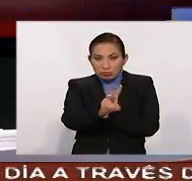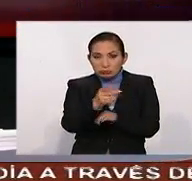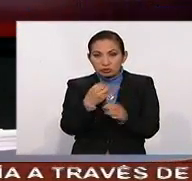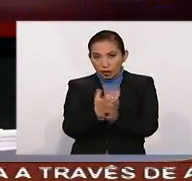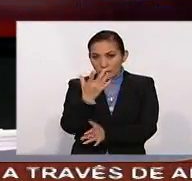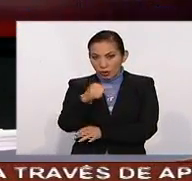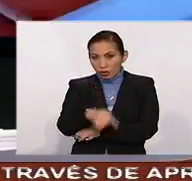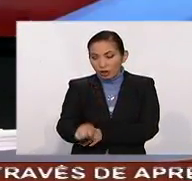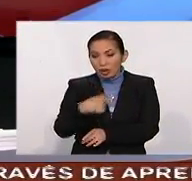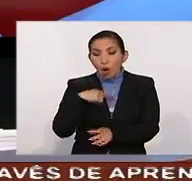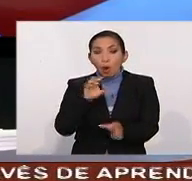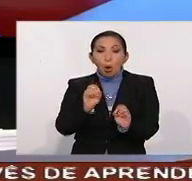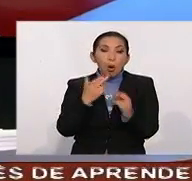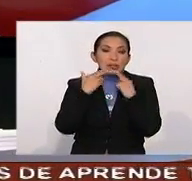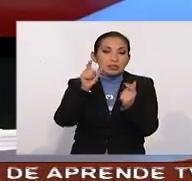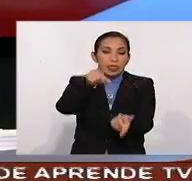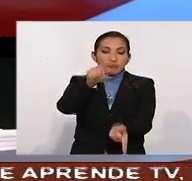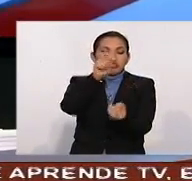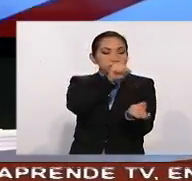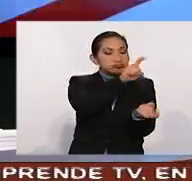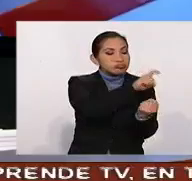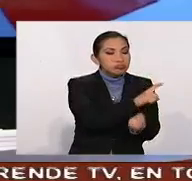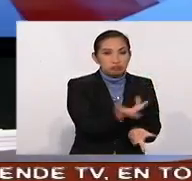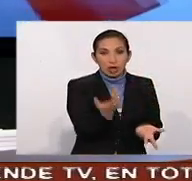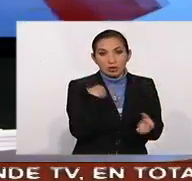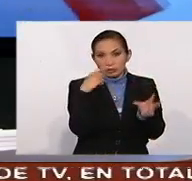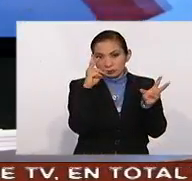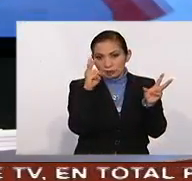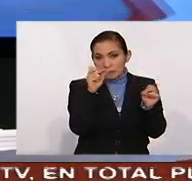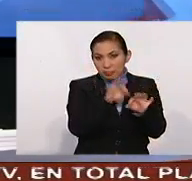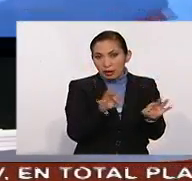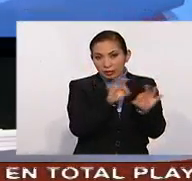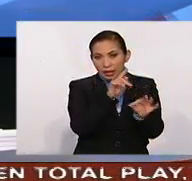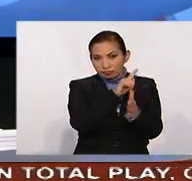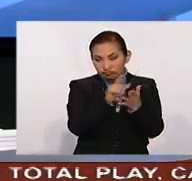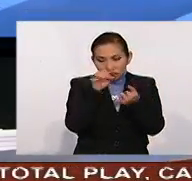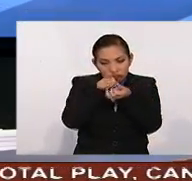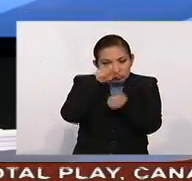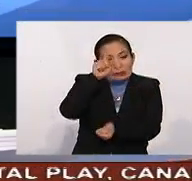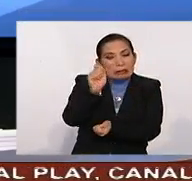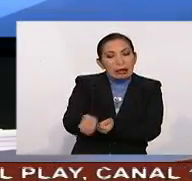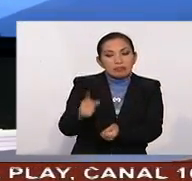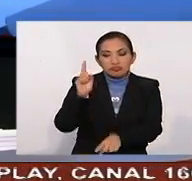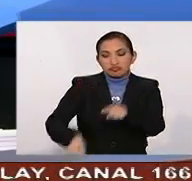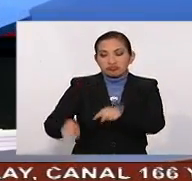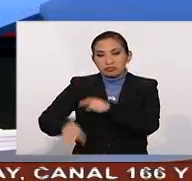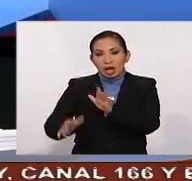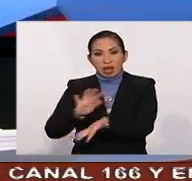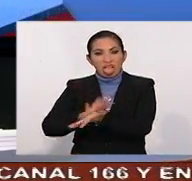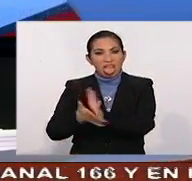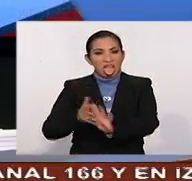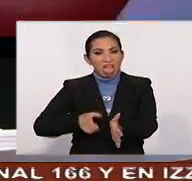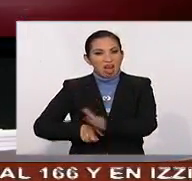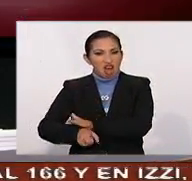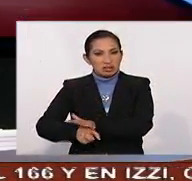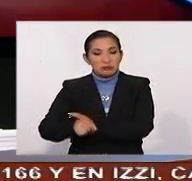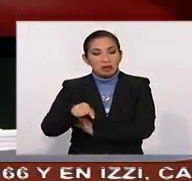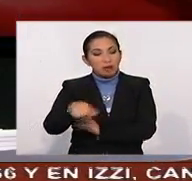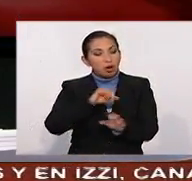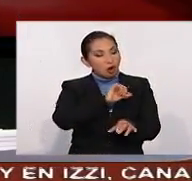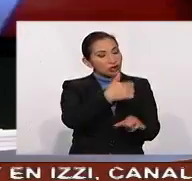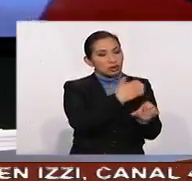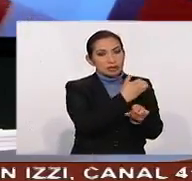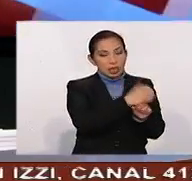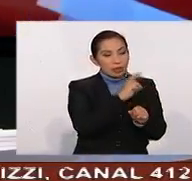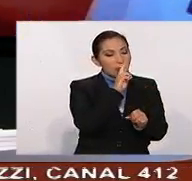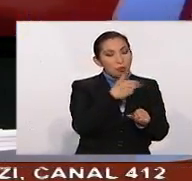de la recaudación de impuestos, por ejemplo, y ya tocaste un tema muy importante que es la transparencia y la eliminación de corrupción. ¿Cómo, comparados con otros estados,